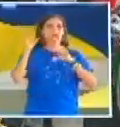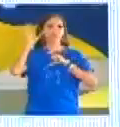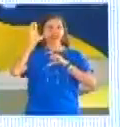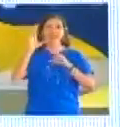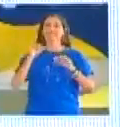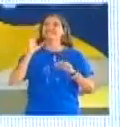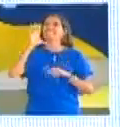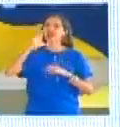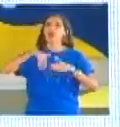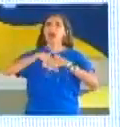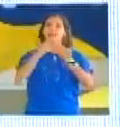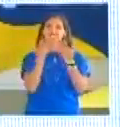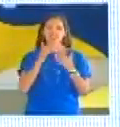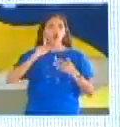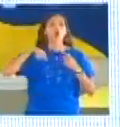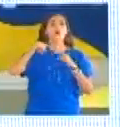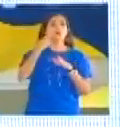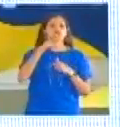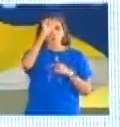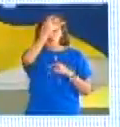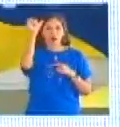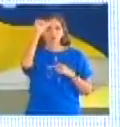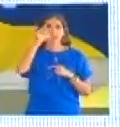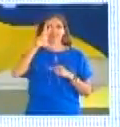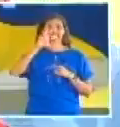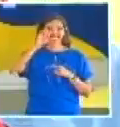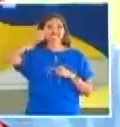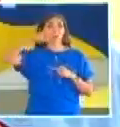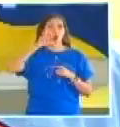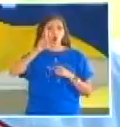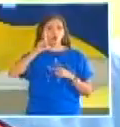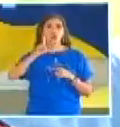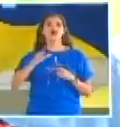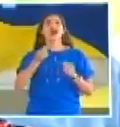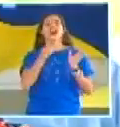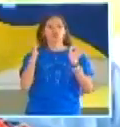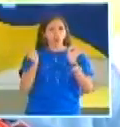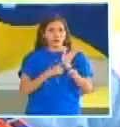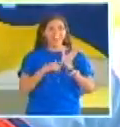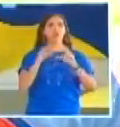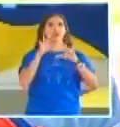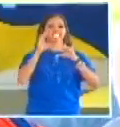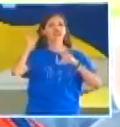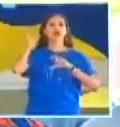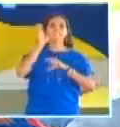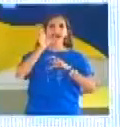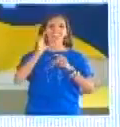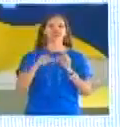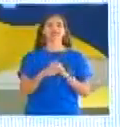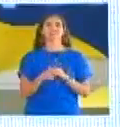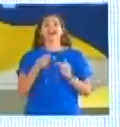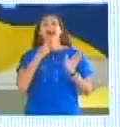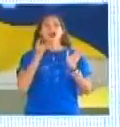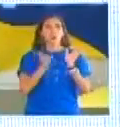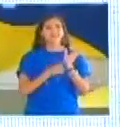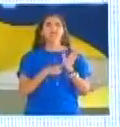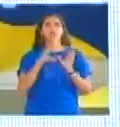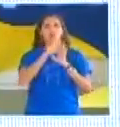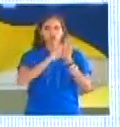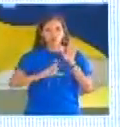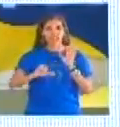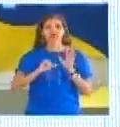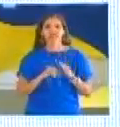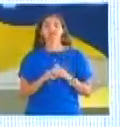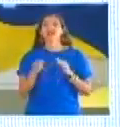las 5 de la mañana el próximo domingo 30 de julio a cumplir con el carnet de la patria, a cumplir con la